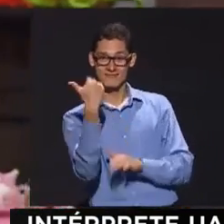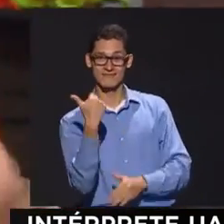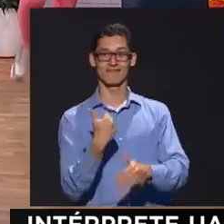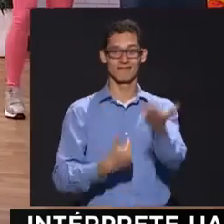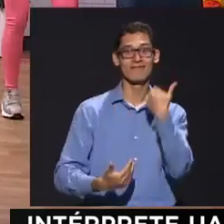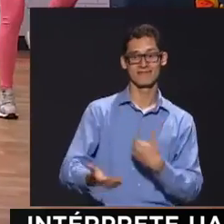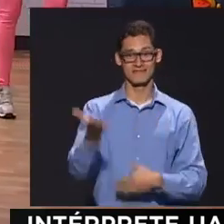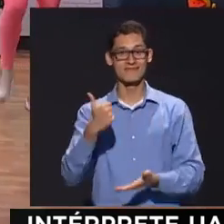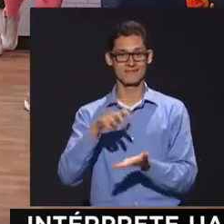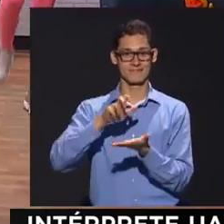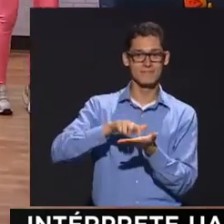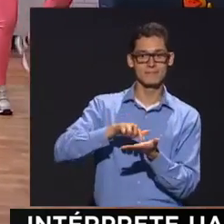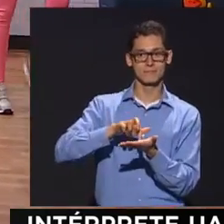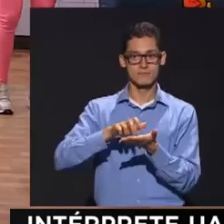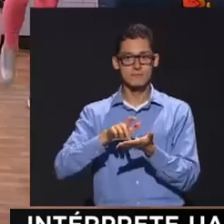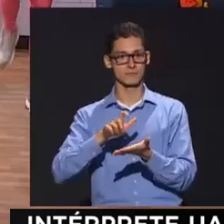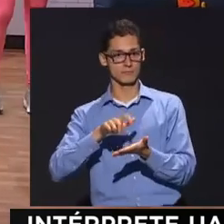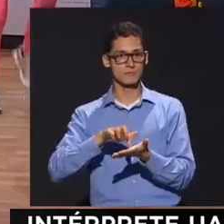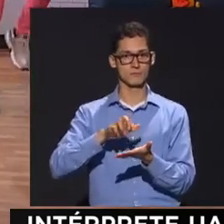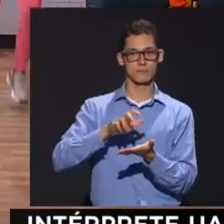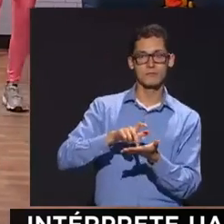movimiento vamos a movernos